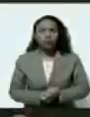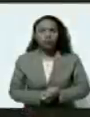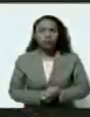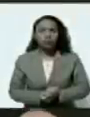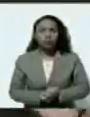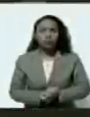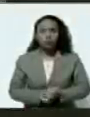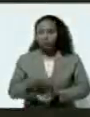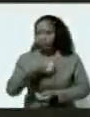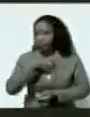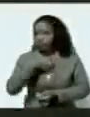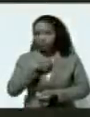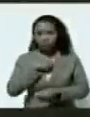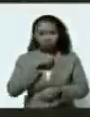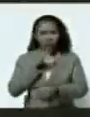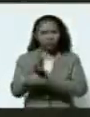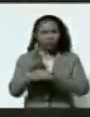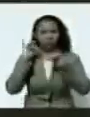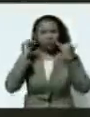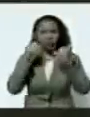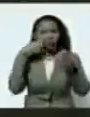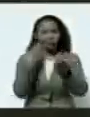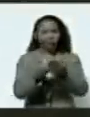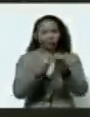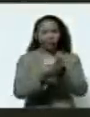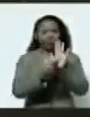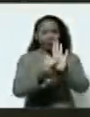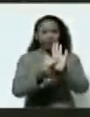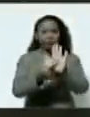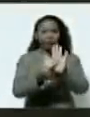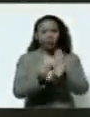No puede decir que no estuvo en la fiesta, ahí mostramos.